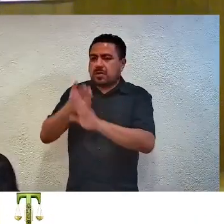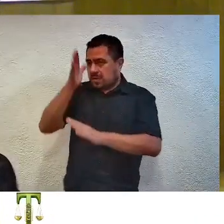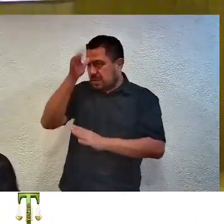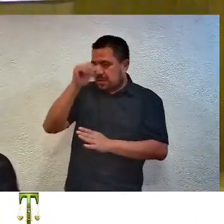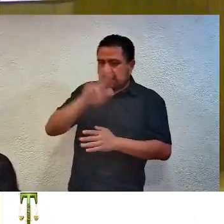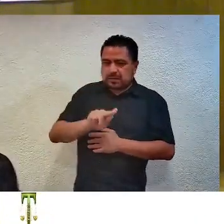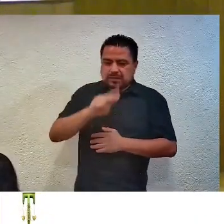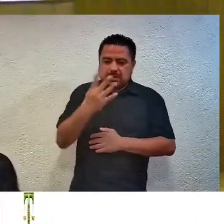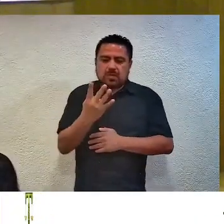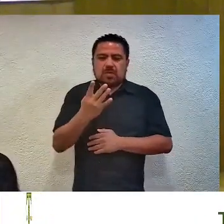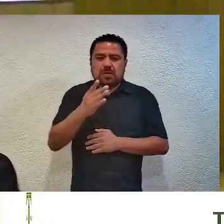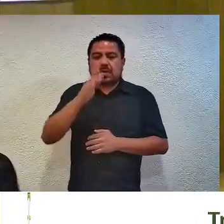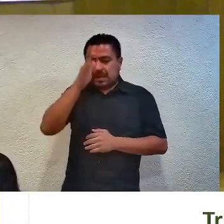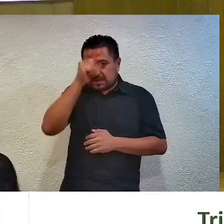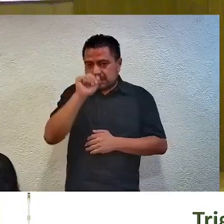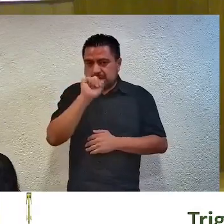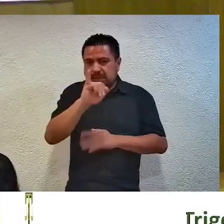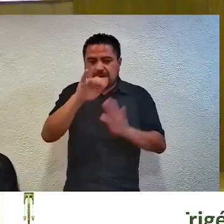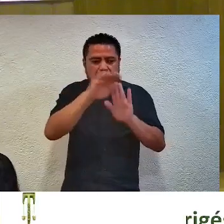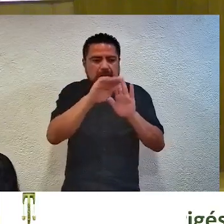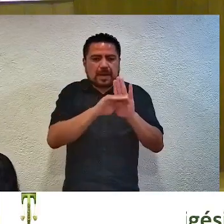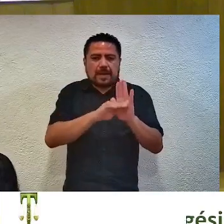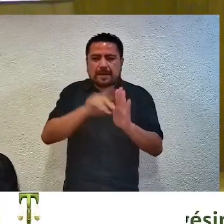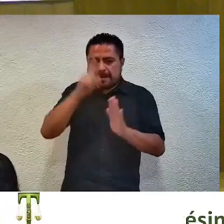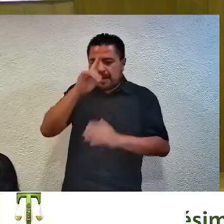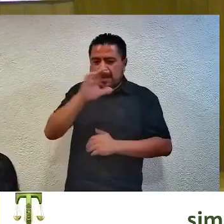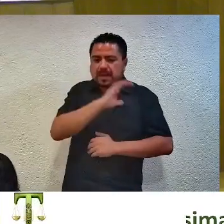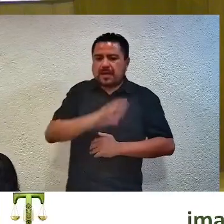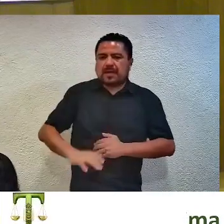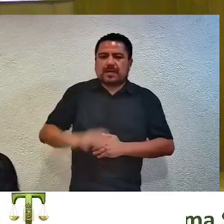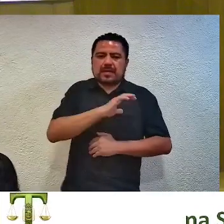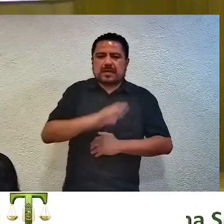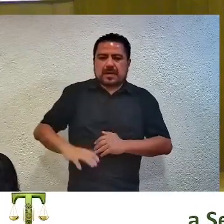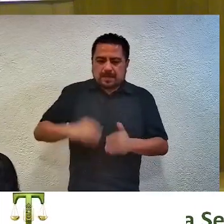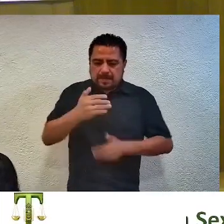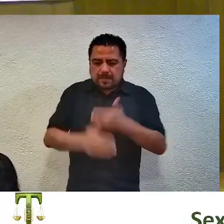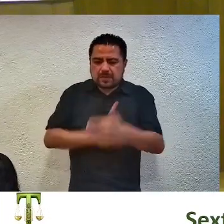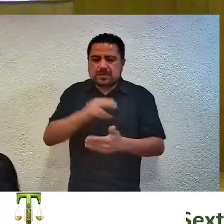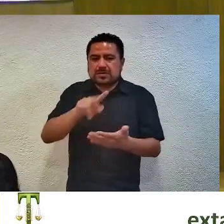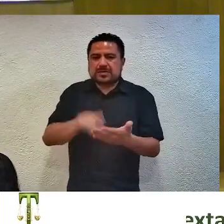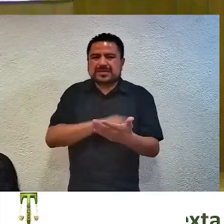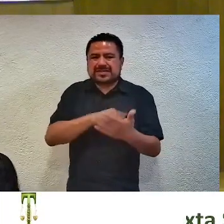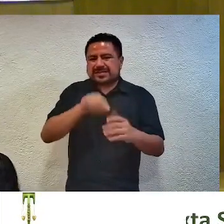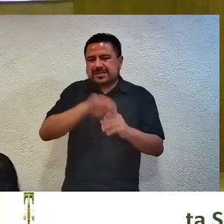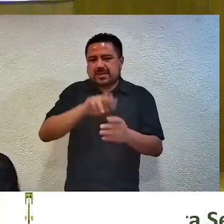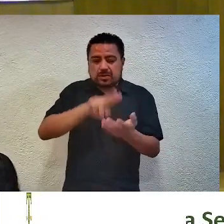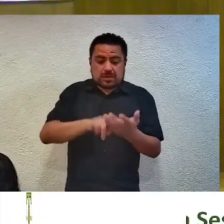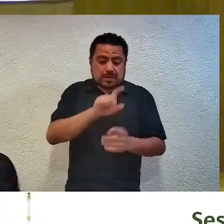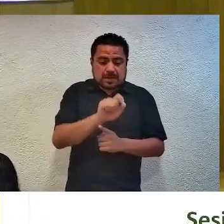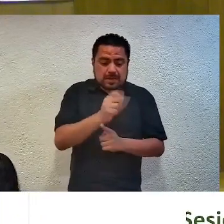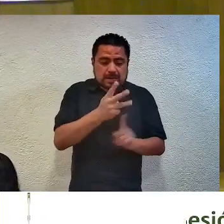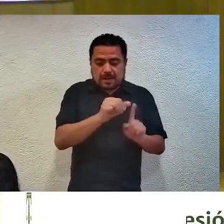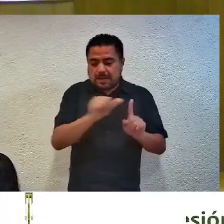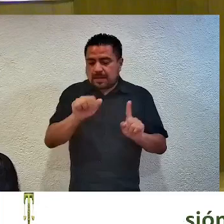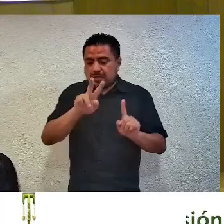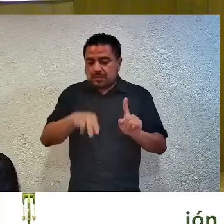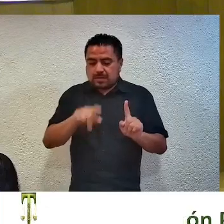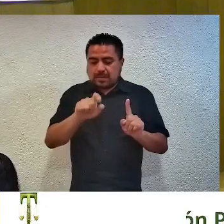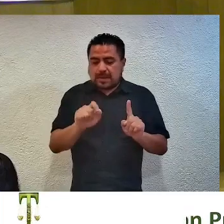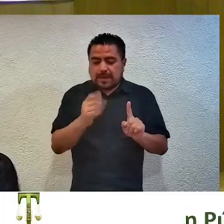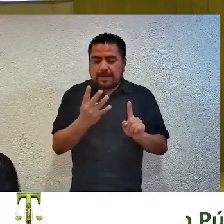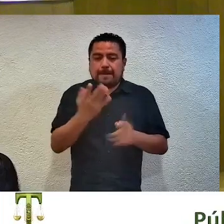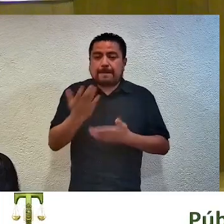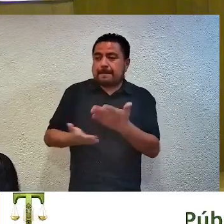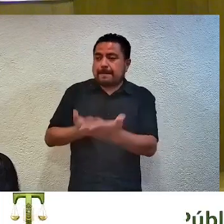84, mediante el cual se aprobaron los lineamientos para el registro de candidaturas para el proceso electoral 2023-2024. Al respecto, se